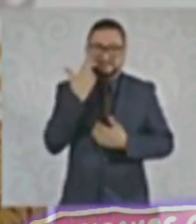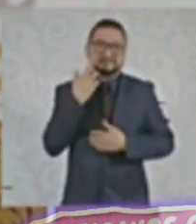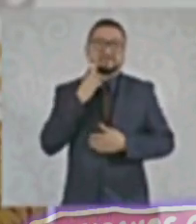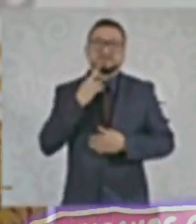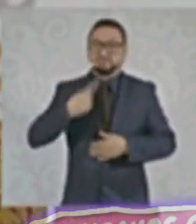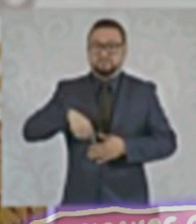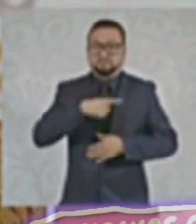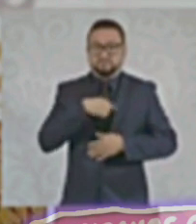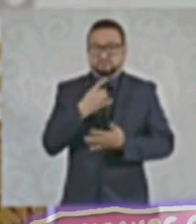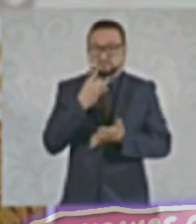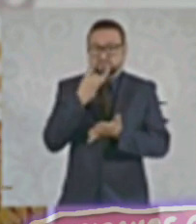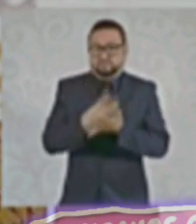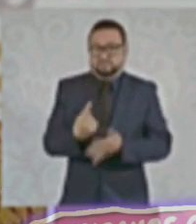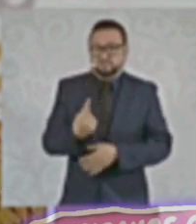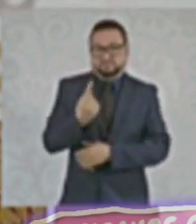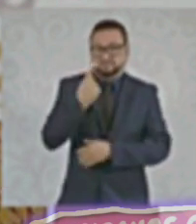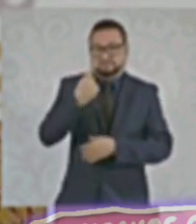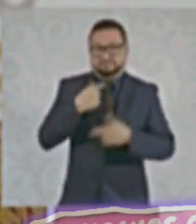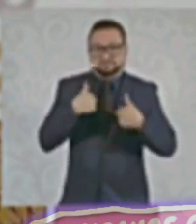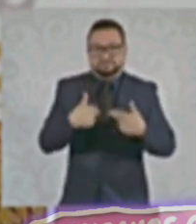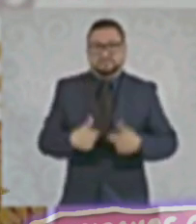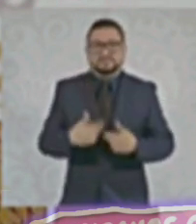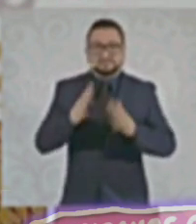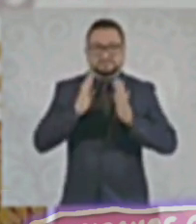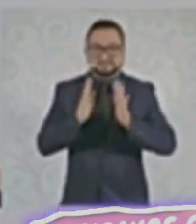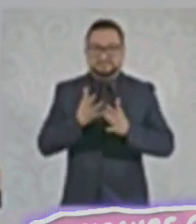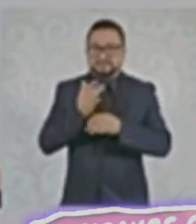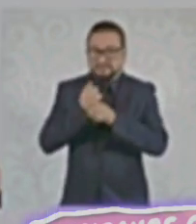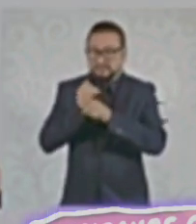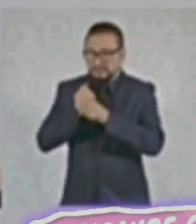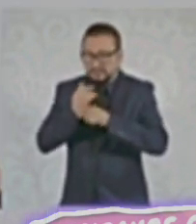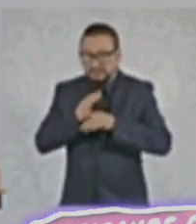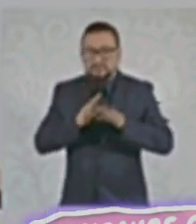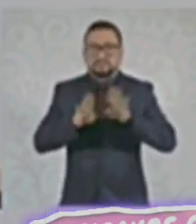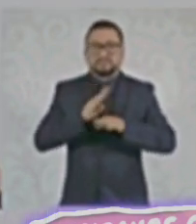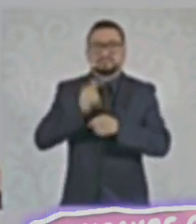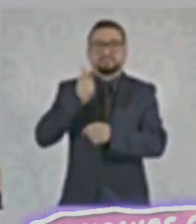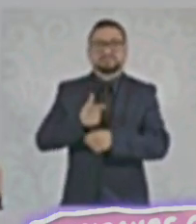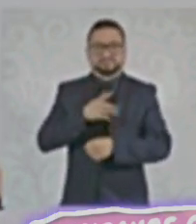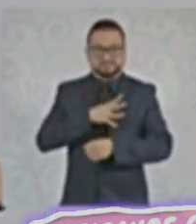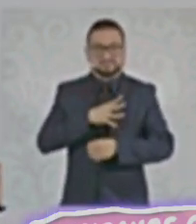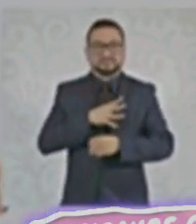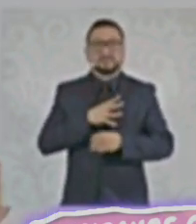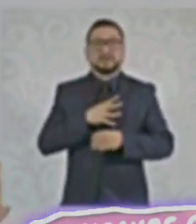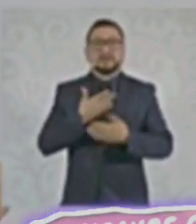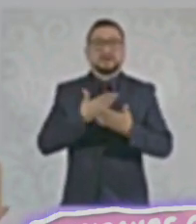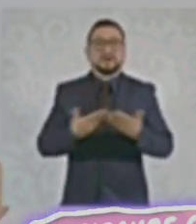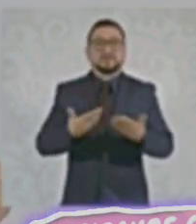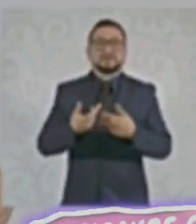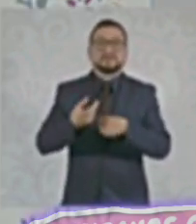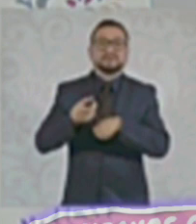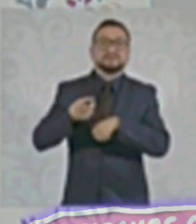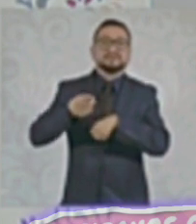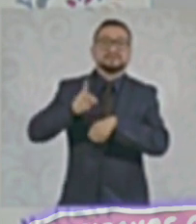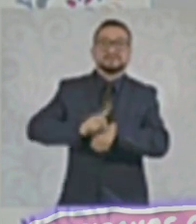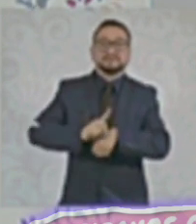sola especie y no hay razas, demostrado biológicamente. Ahora le llaman el Día de la